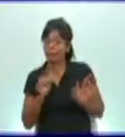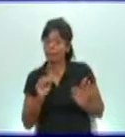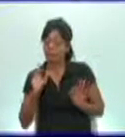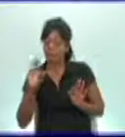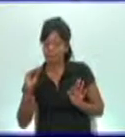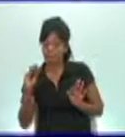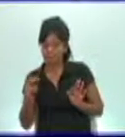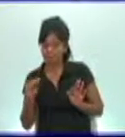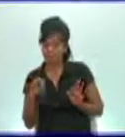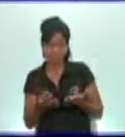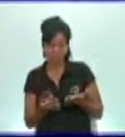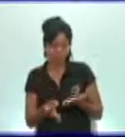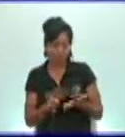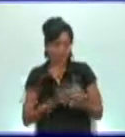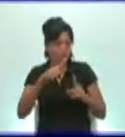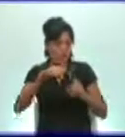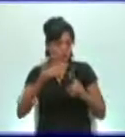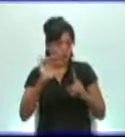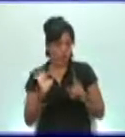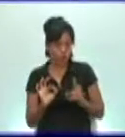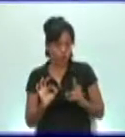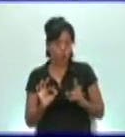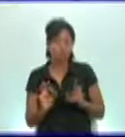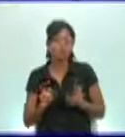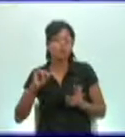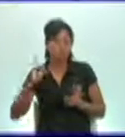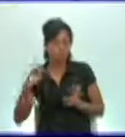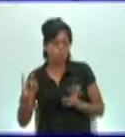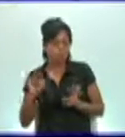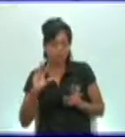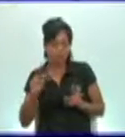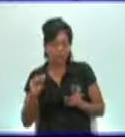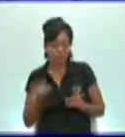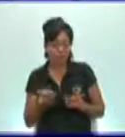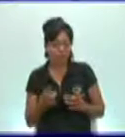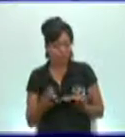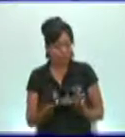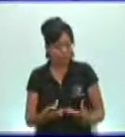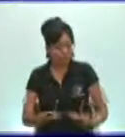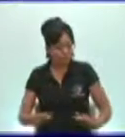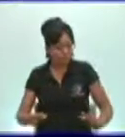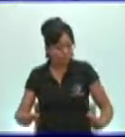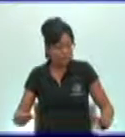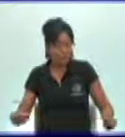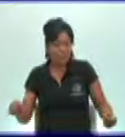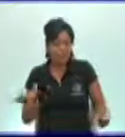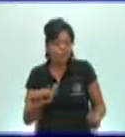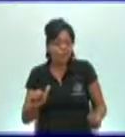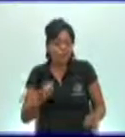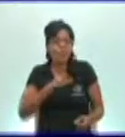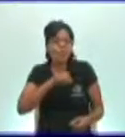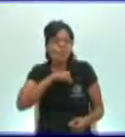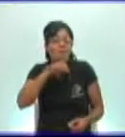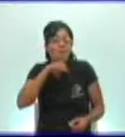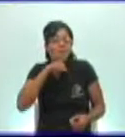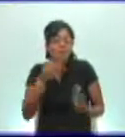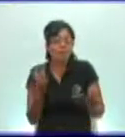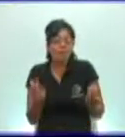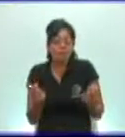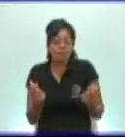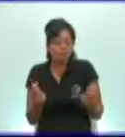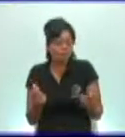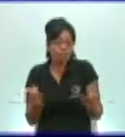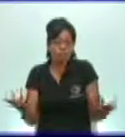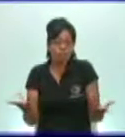7, en la página 124. La tierra es la gran madre de la fortuna. Y es lo que debemos